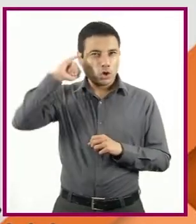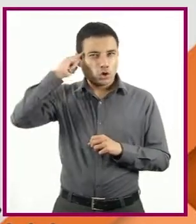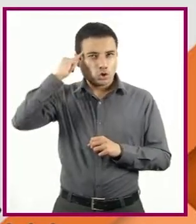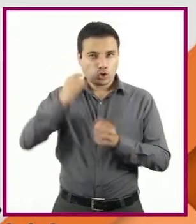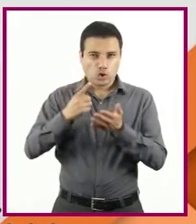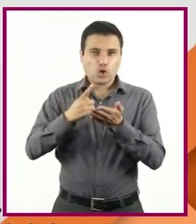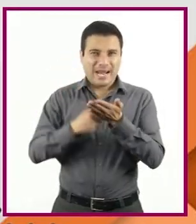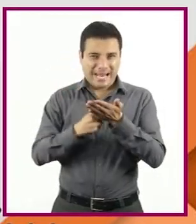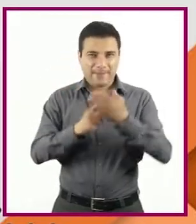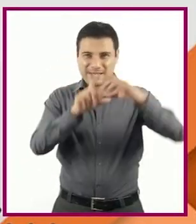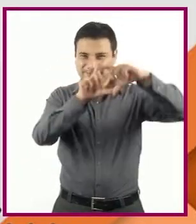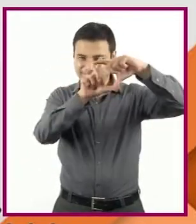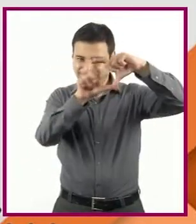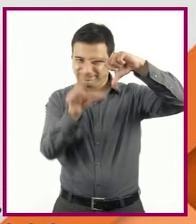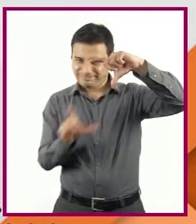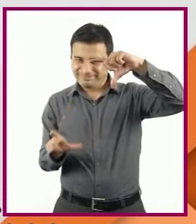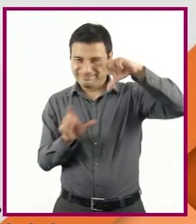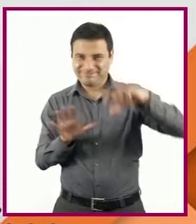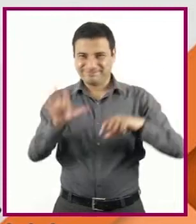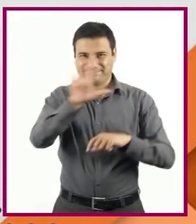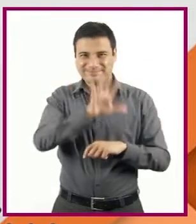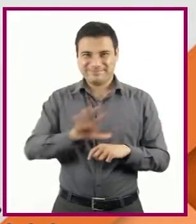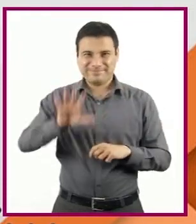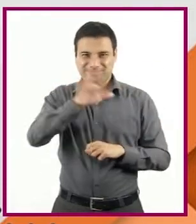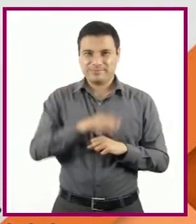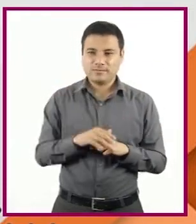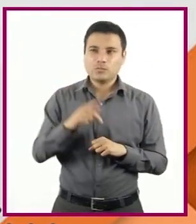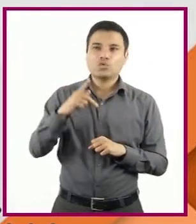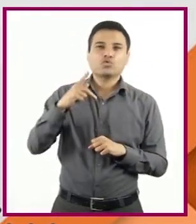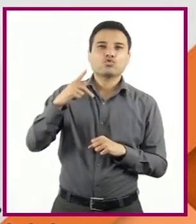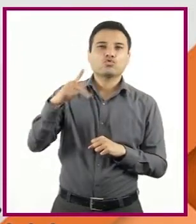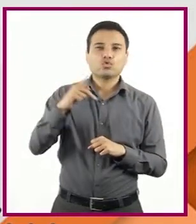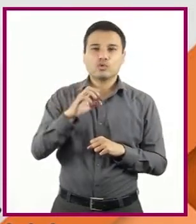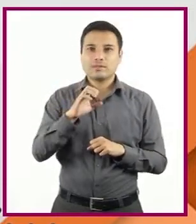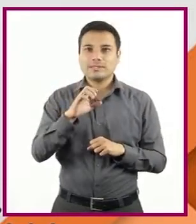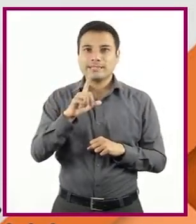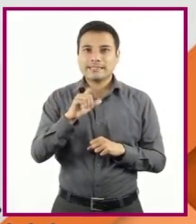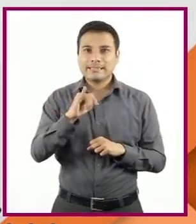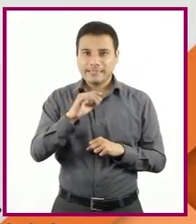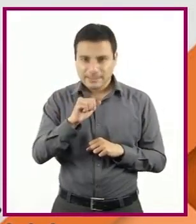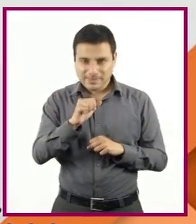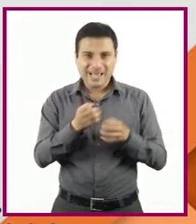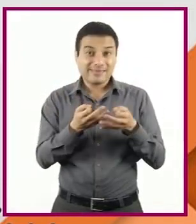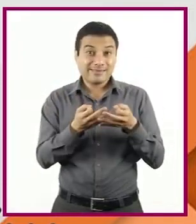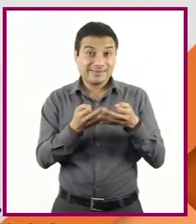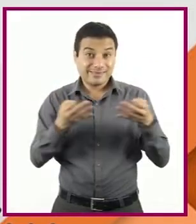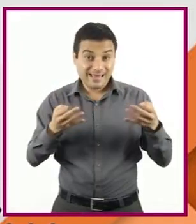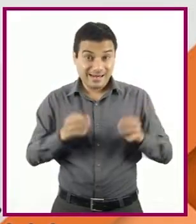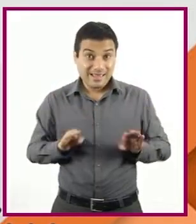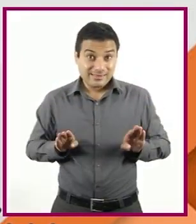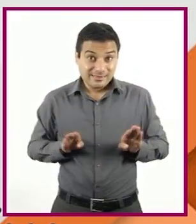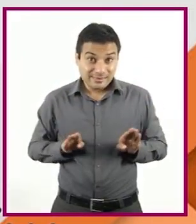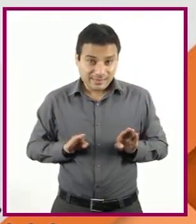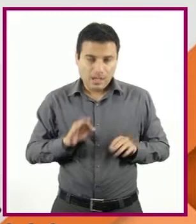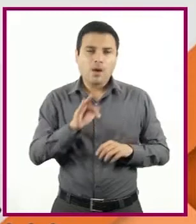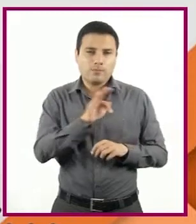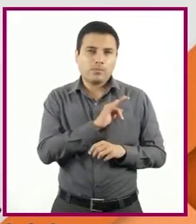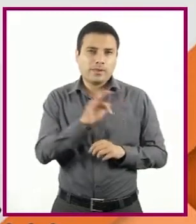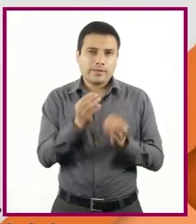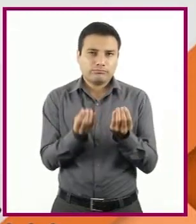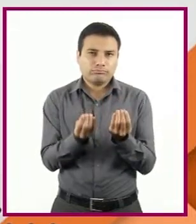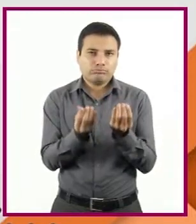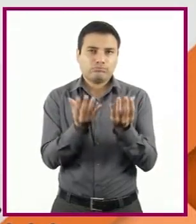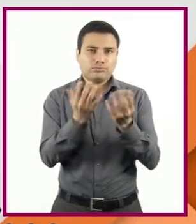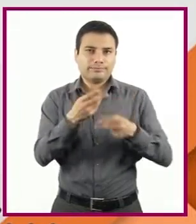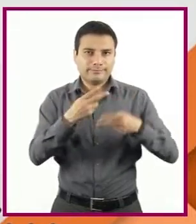la cual, por sus condiciones climáticas y el tipo de suelo que la caracteriza, es ideal para su desarrollo. Hoy